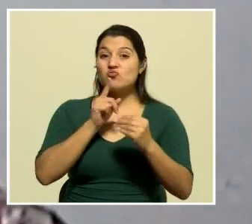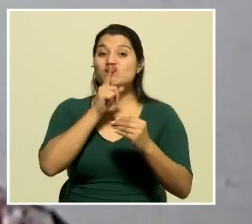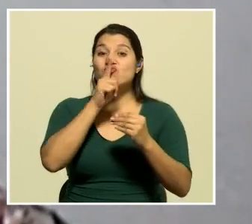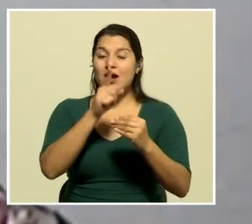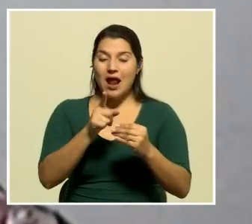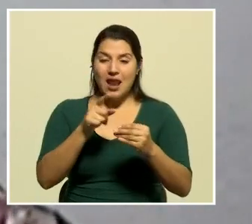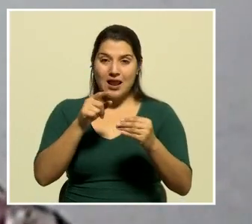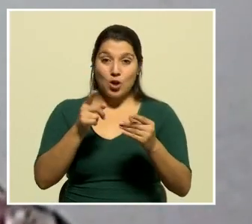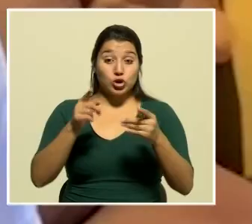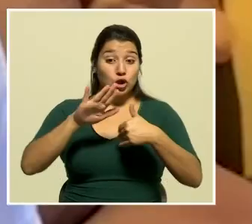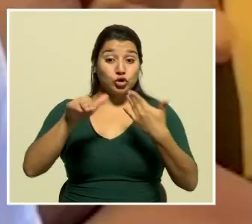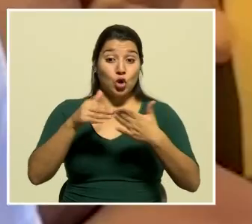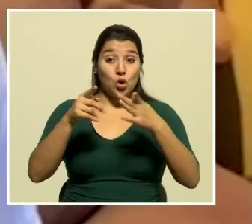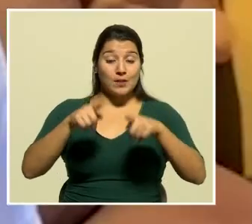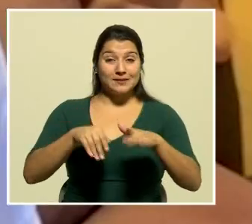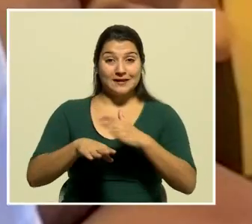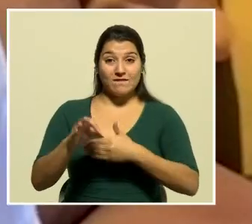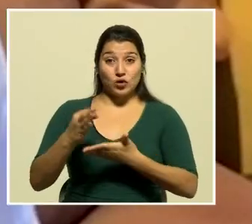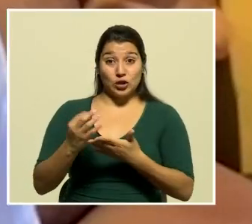fronteras.